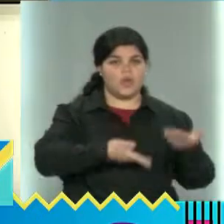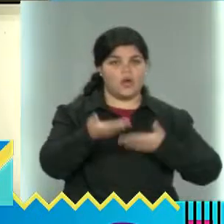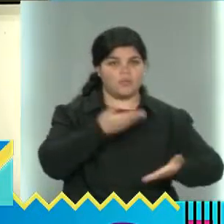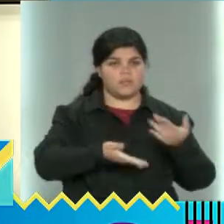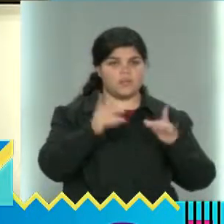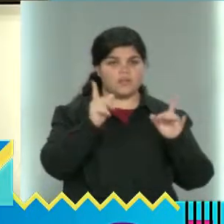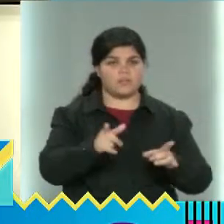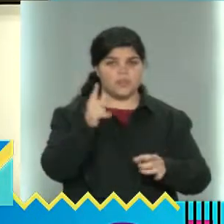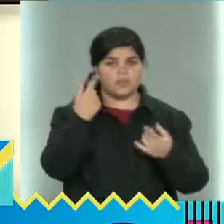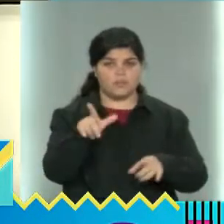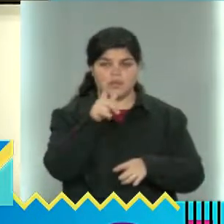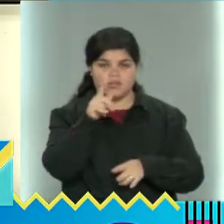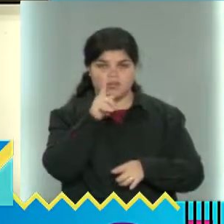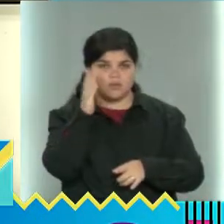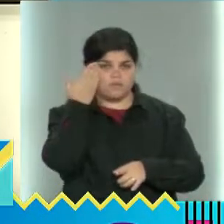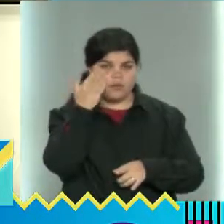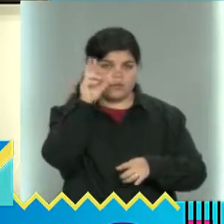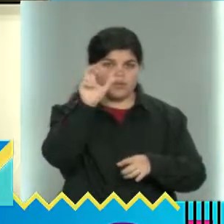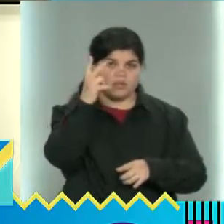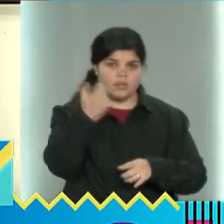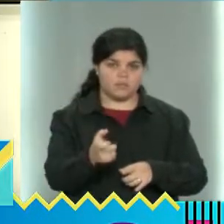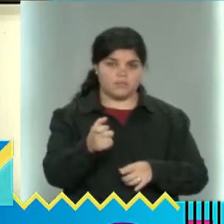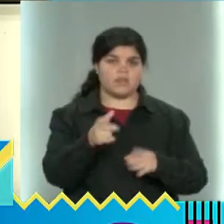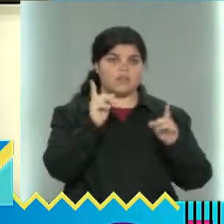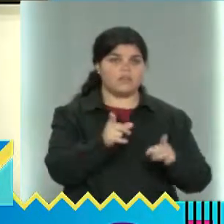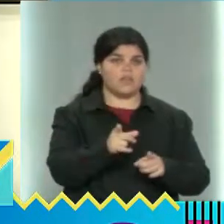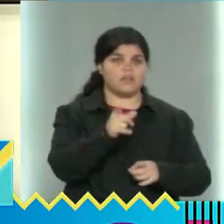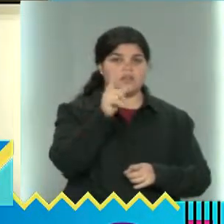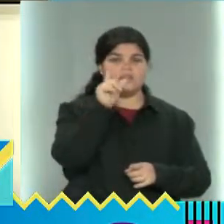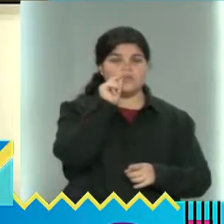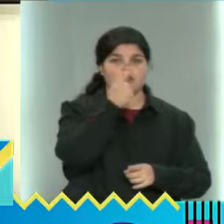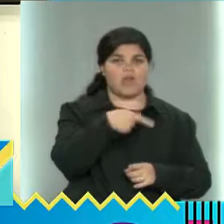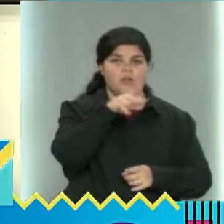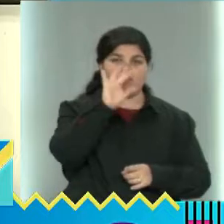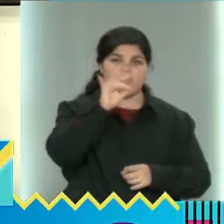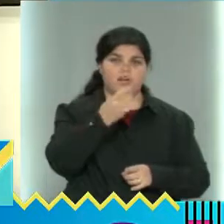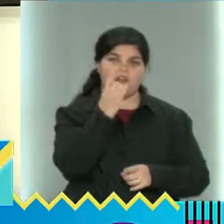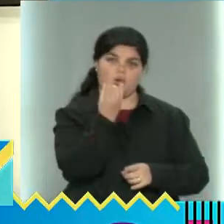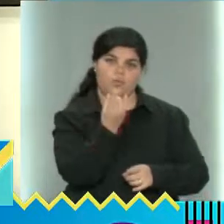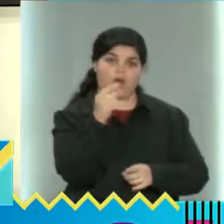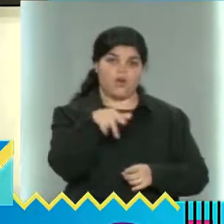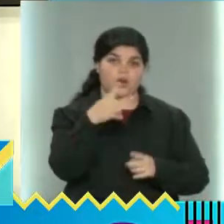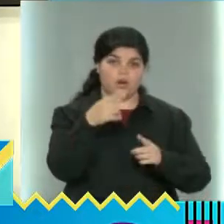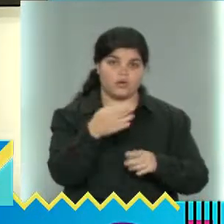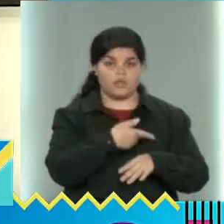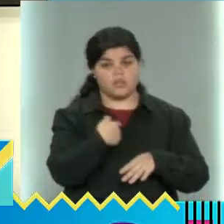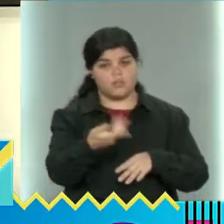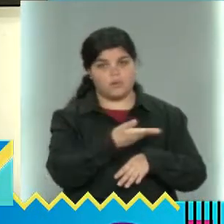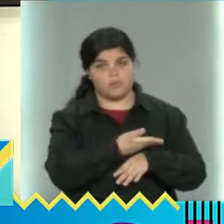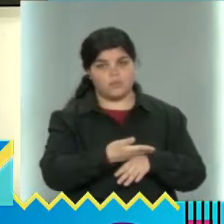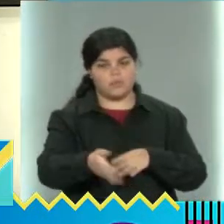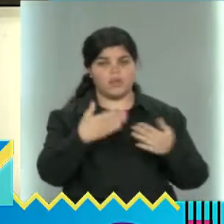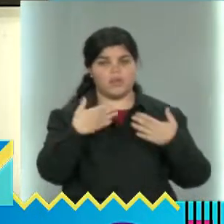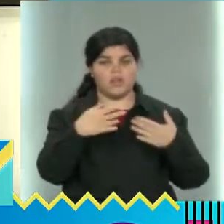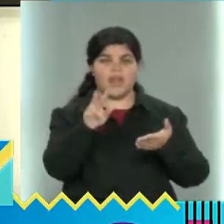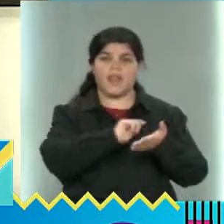en Distintos Parecidos, en Facebook y en Instagram. Y en Twitter como @dp100alumnos. Nos vamos a un pequeño corte y enseguida seguimos hablando de